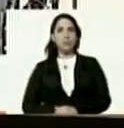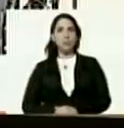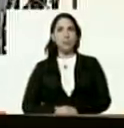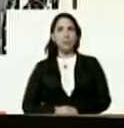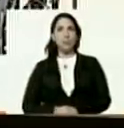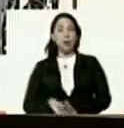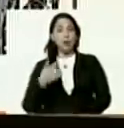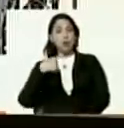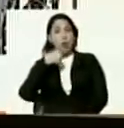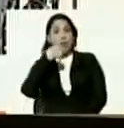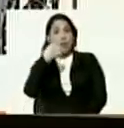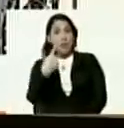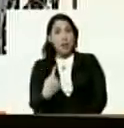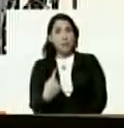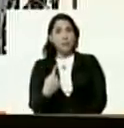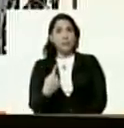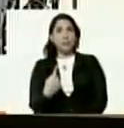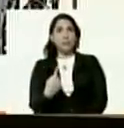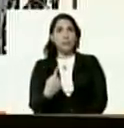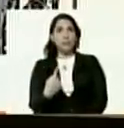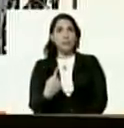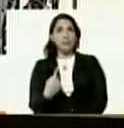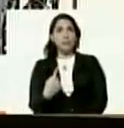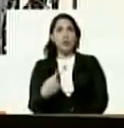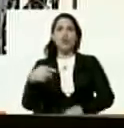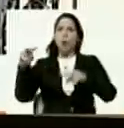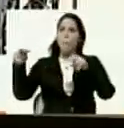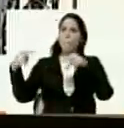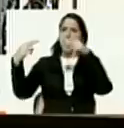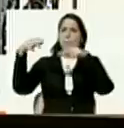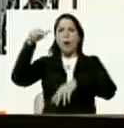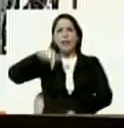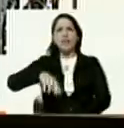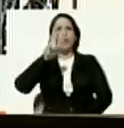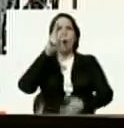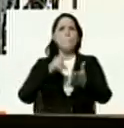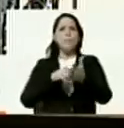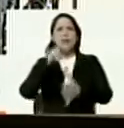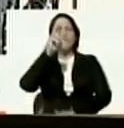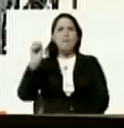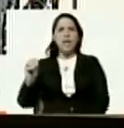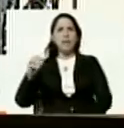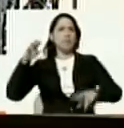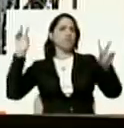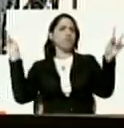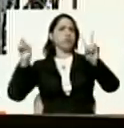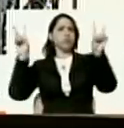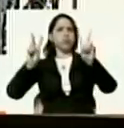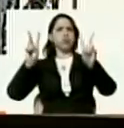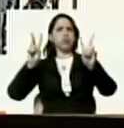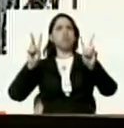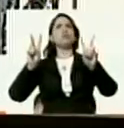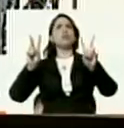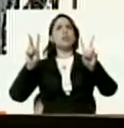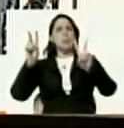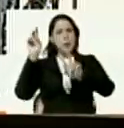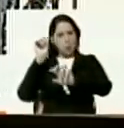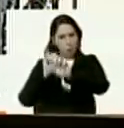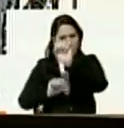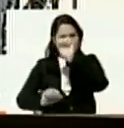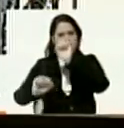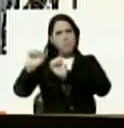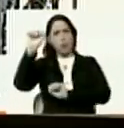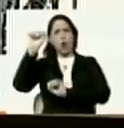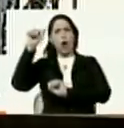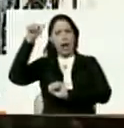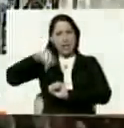Les dije, nos vemos en el 2020 victorioso, en ofensiva. Y